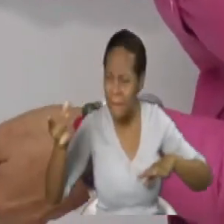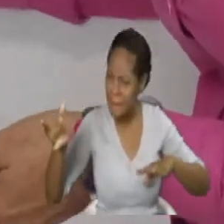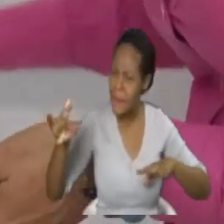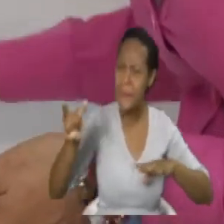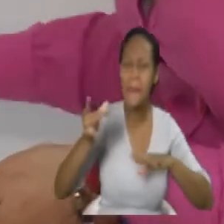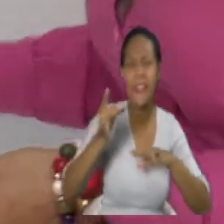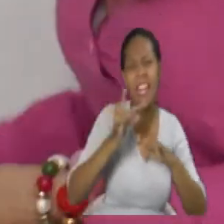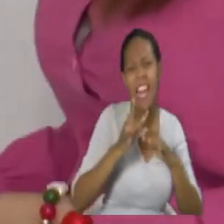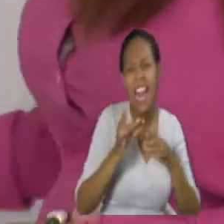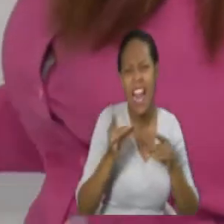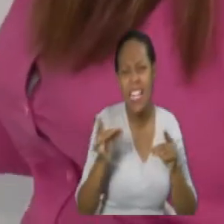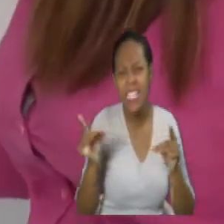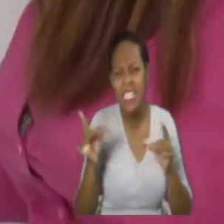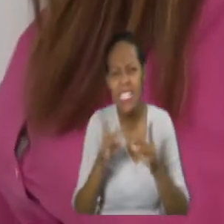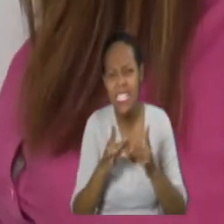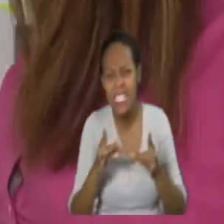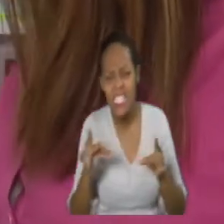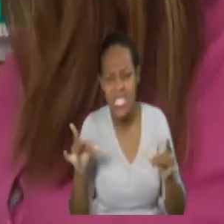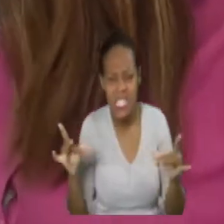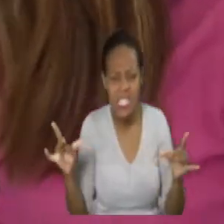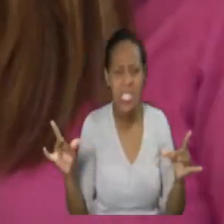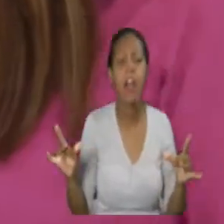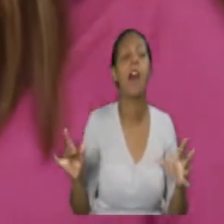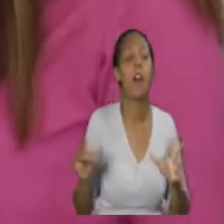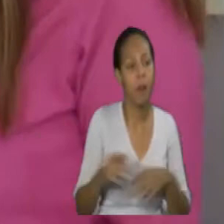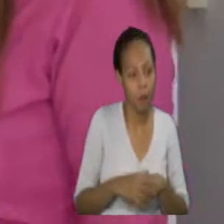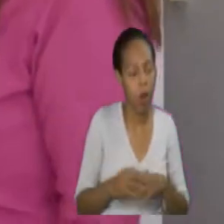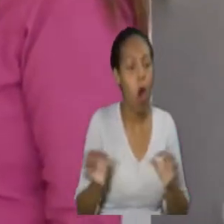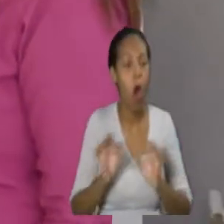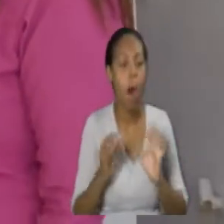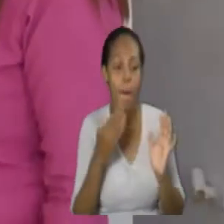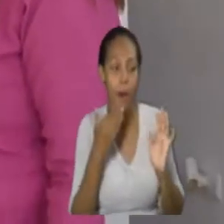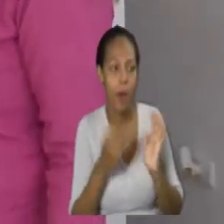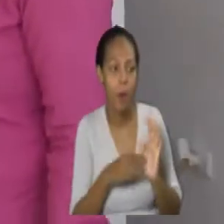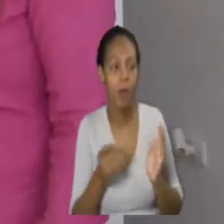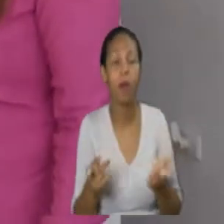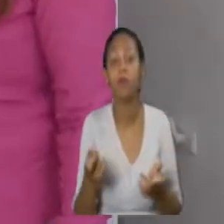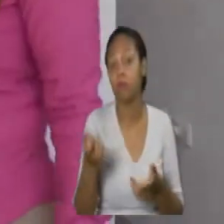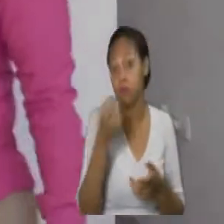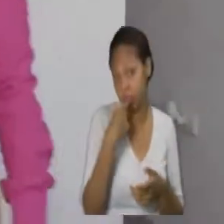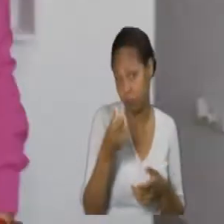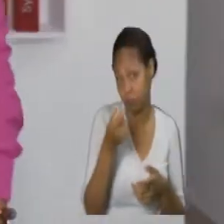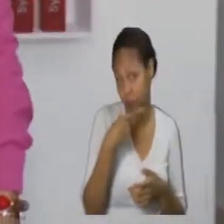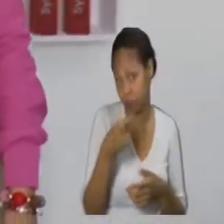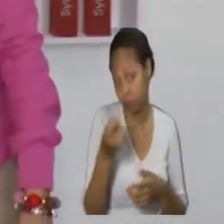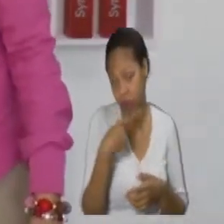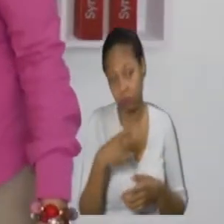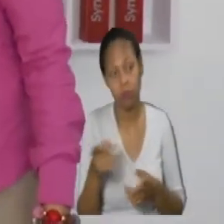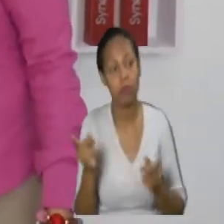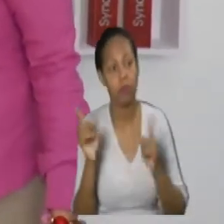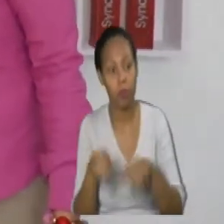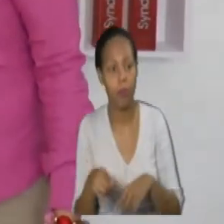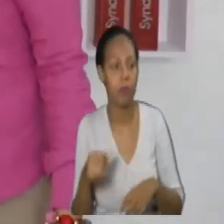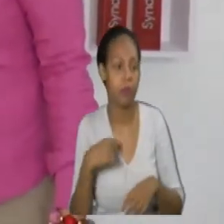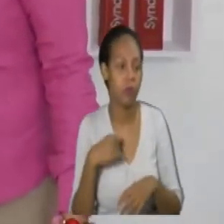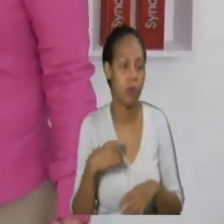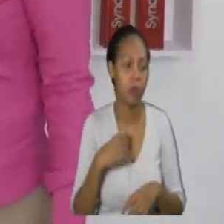con unas cápsulas para las personas que tengan caída de cabello. Este